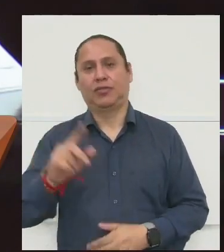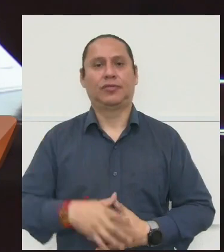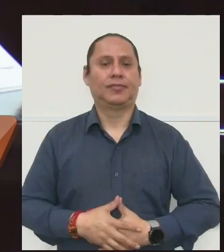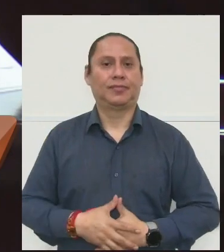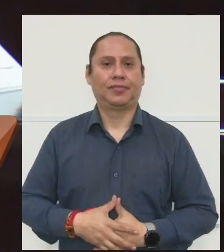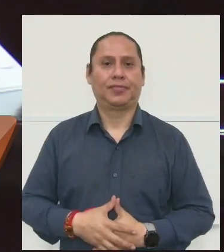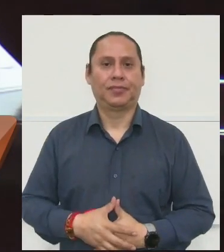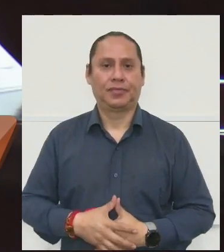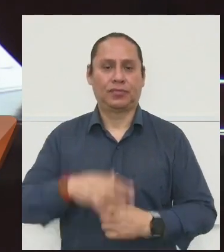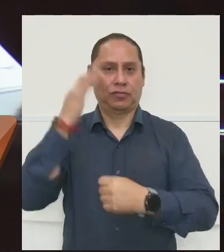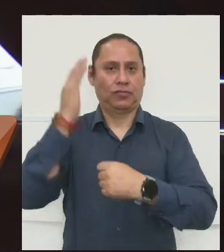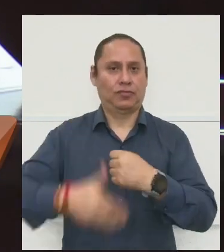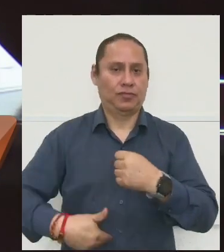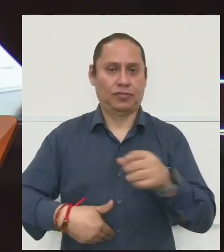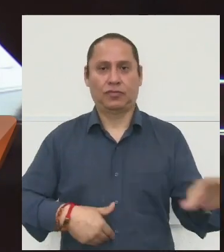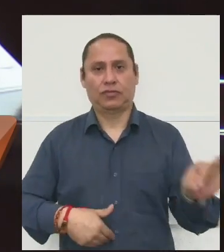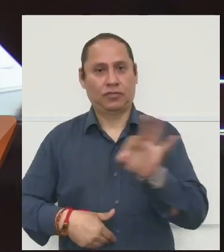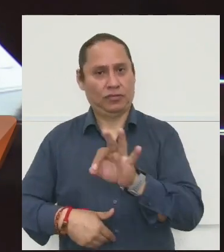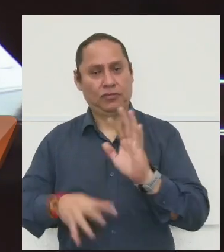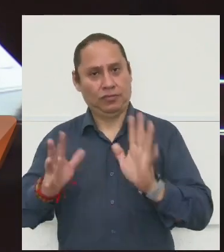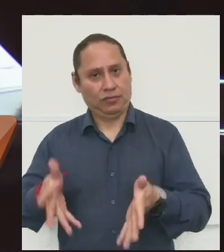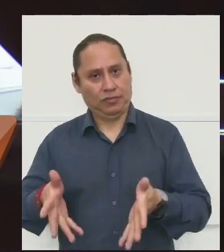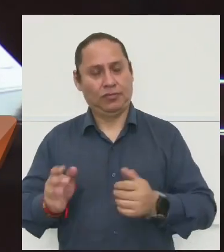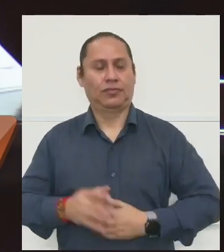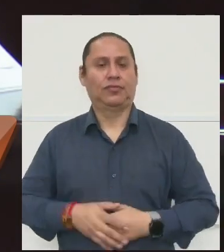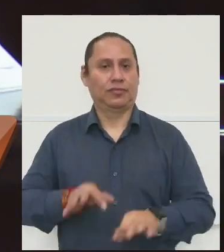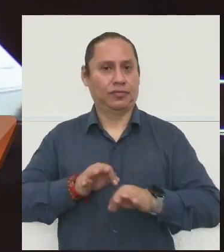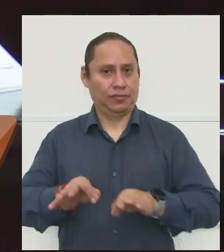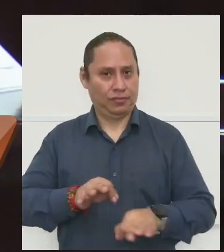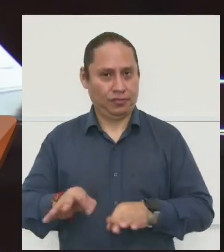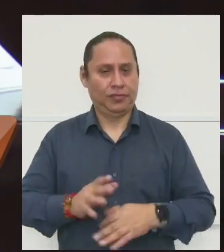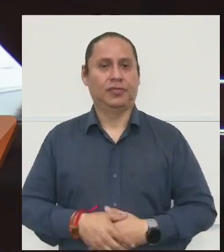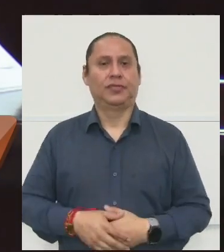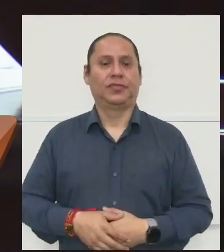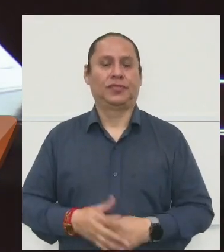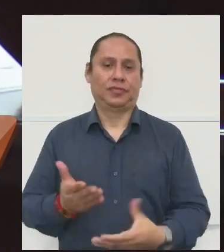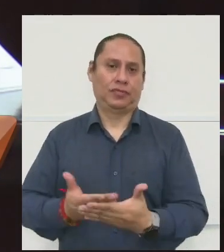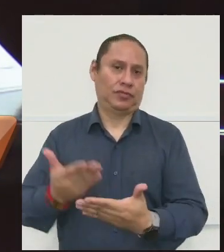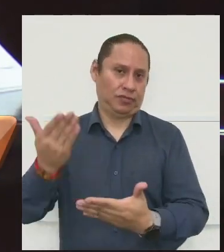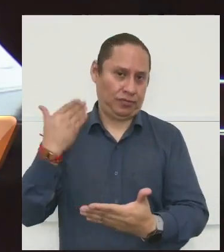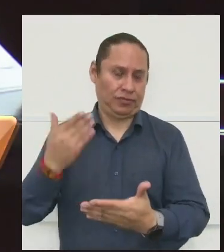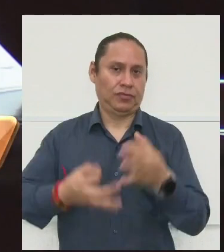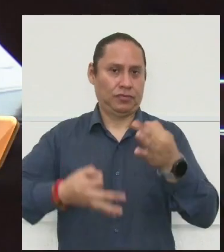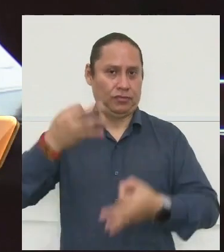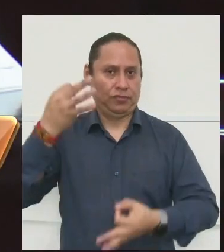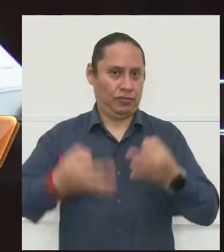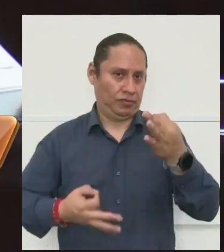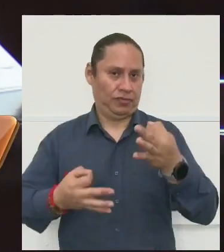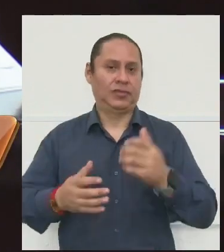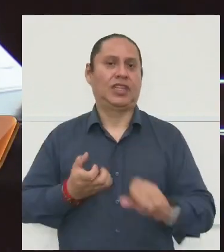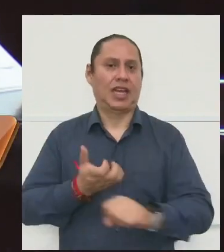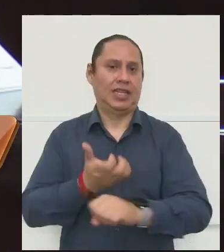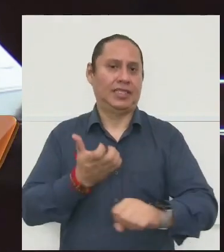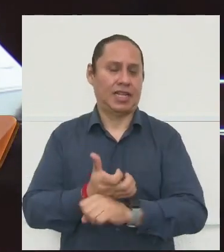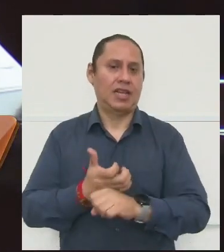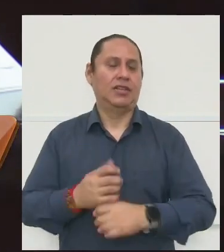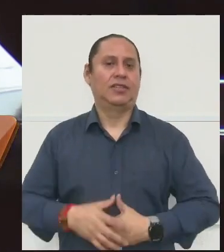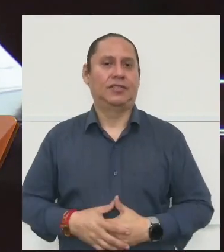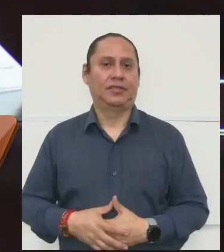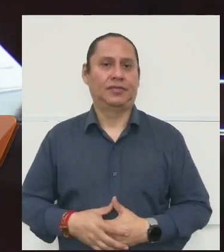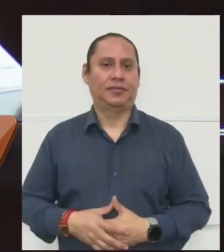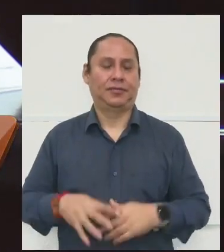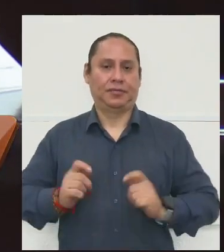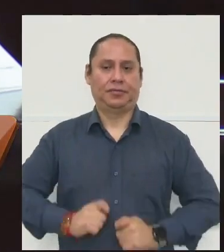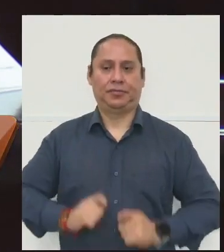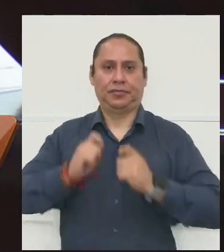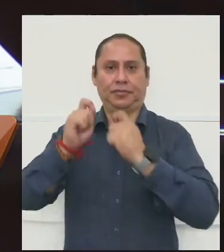al concluir el nombramiento constitucional el pleno del entonces supremo tribunal de Justicia del estado Me